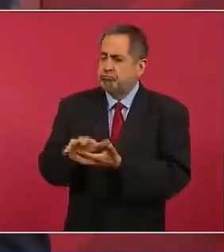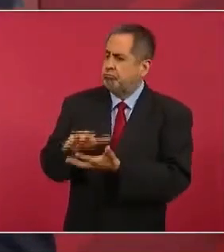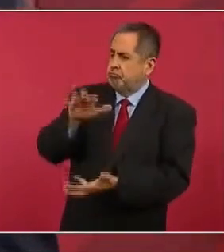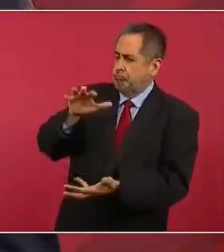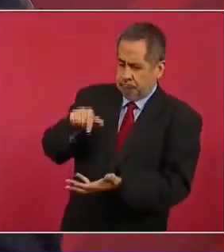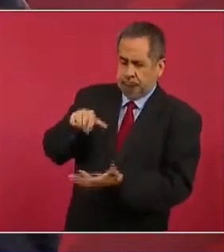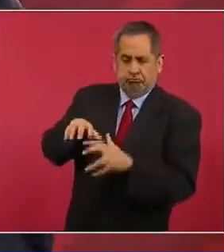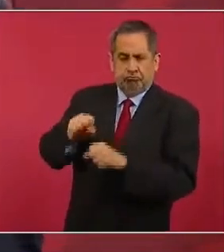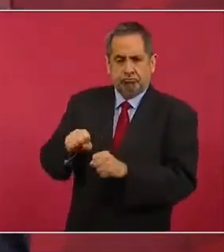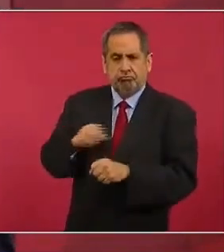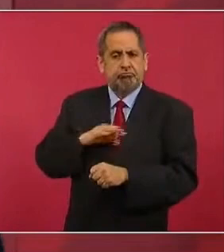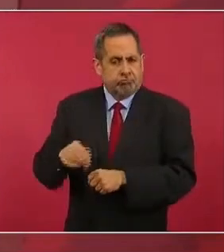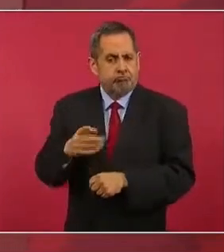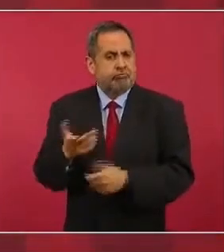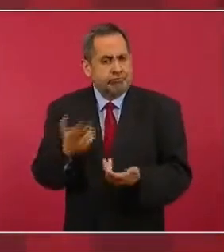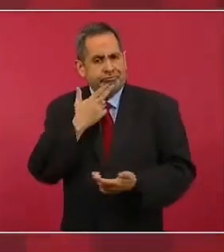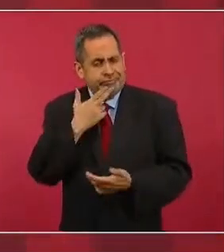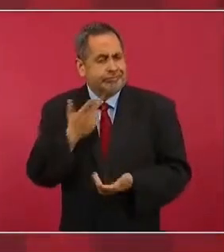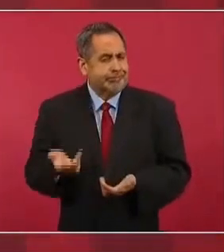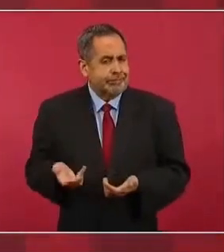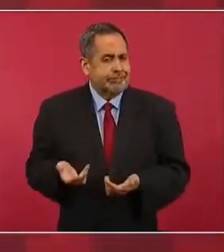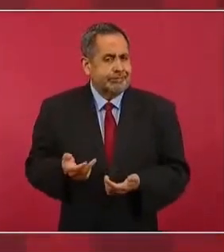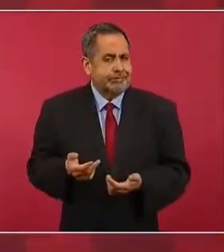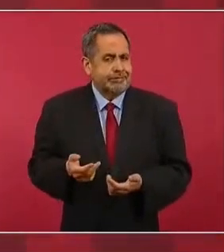hacer una obra,